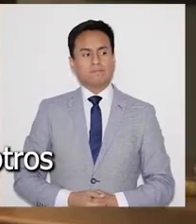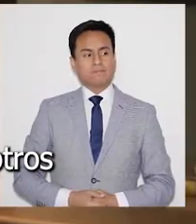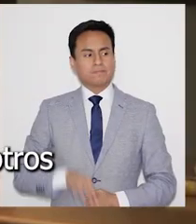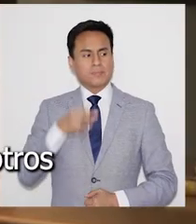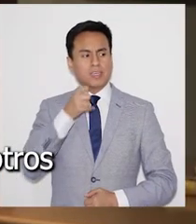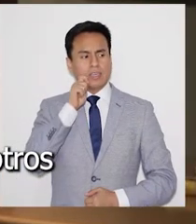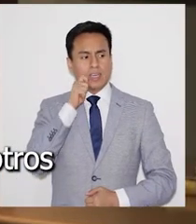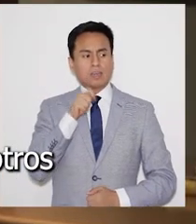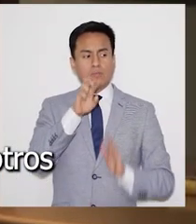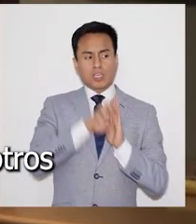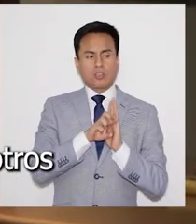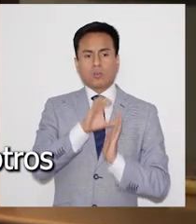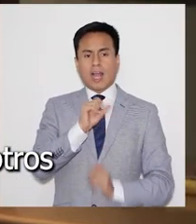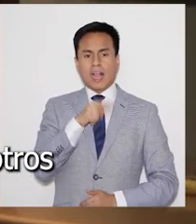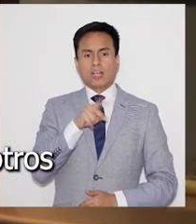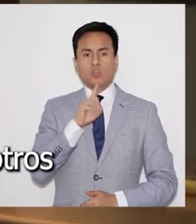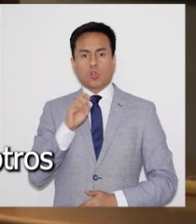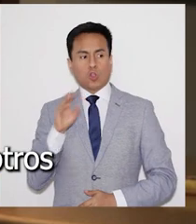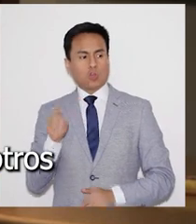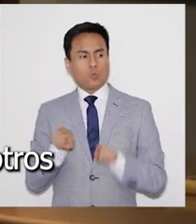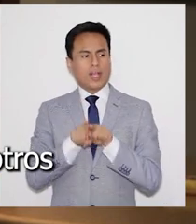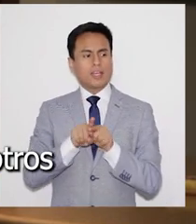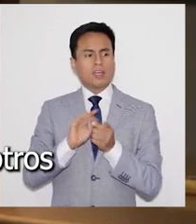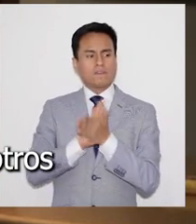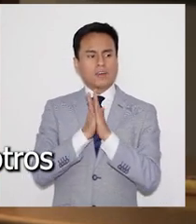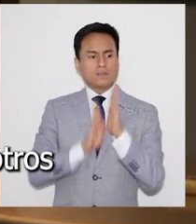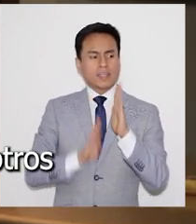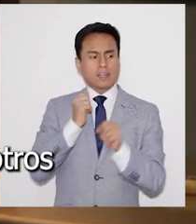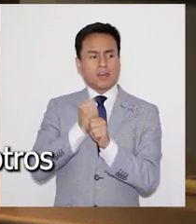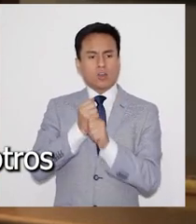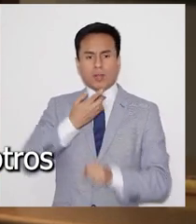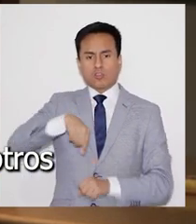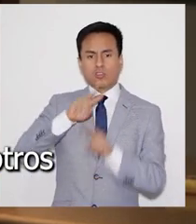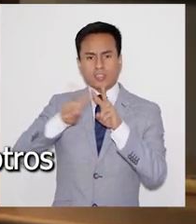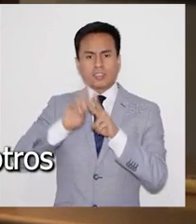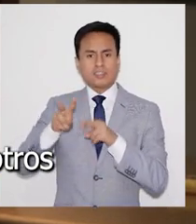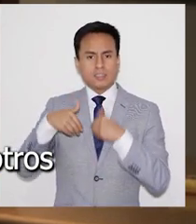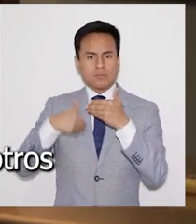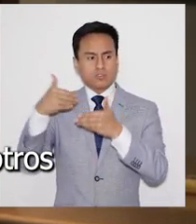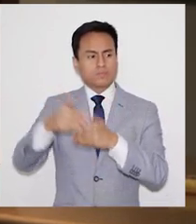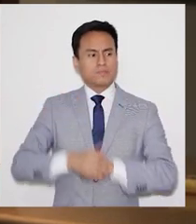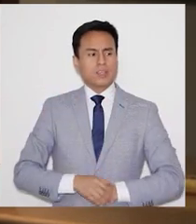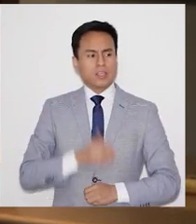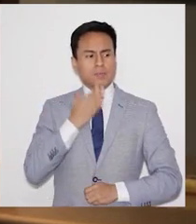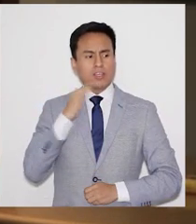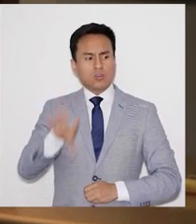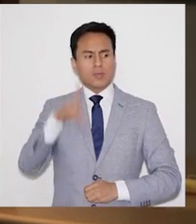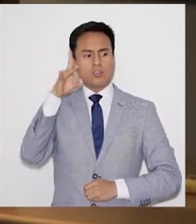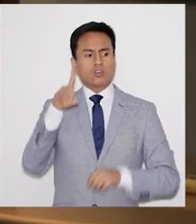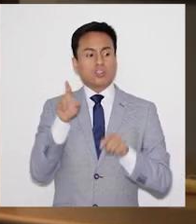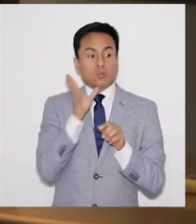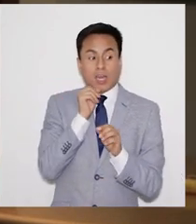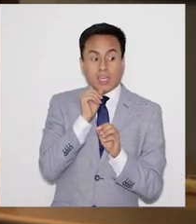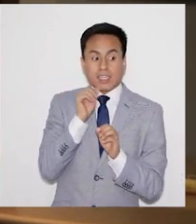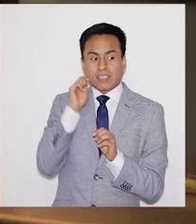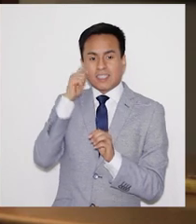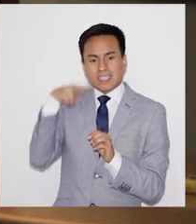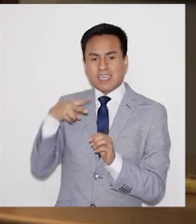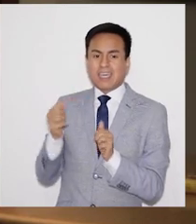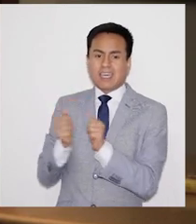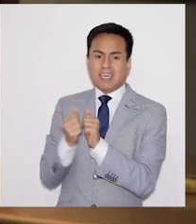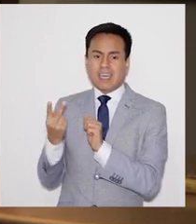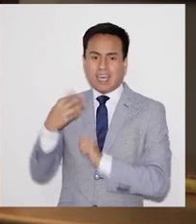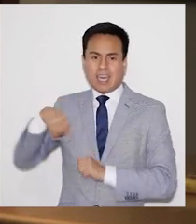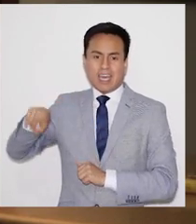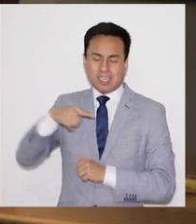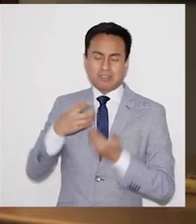The Kalantoro survey was absolutely seminal in the work we did. We could not have done it without it. The discovery